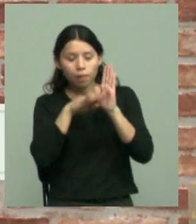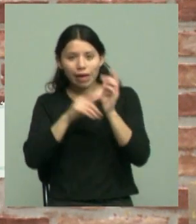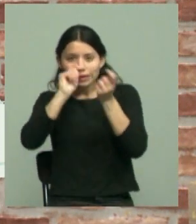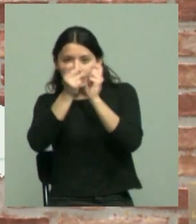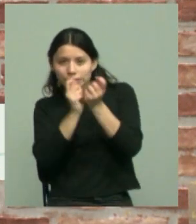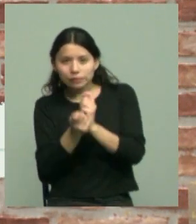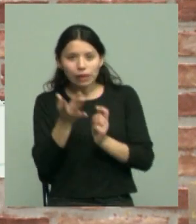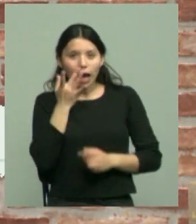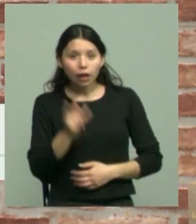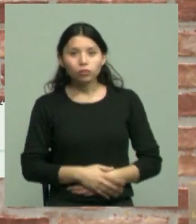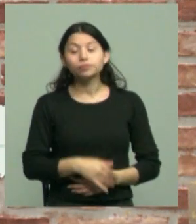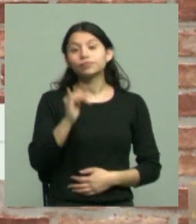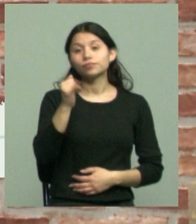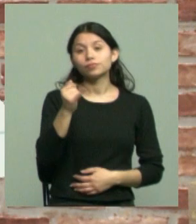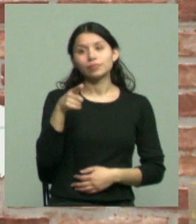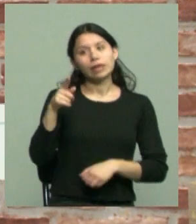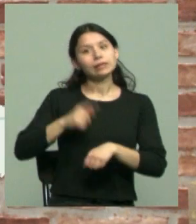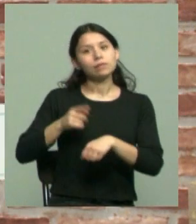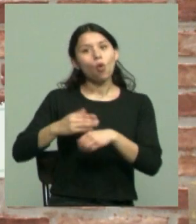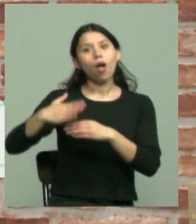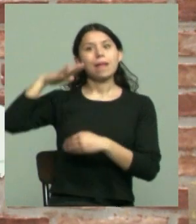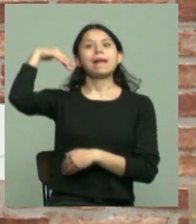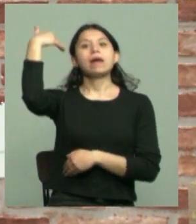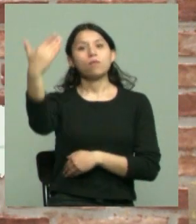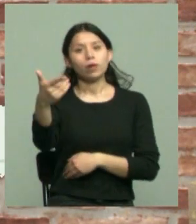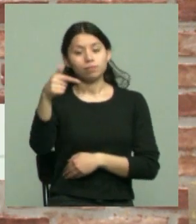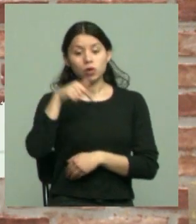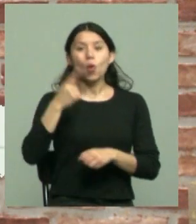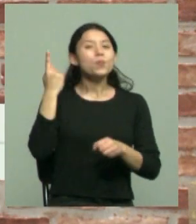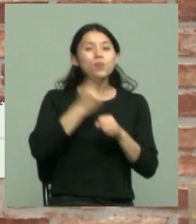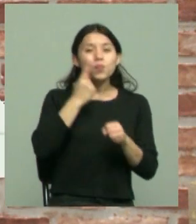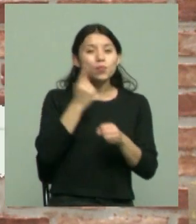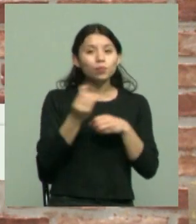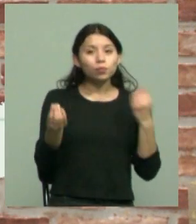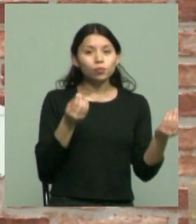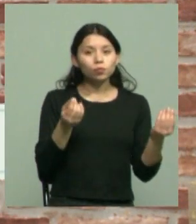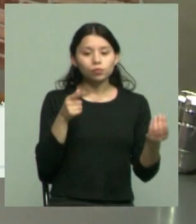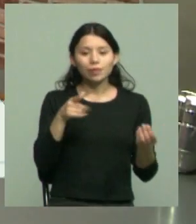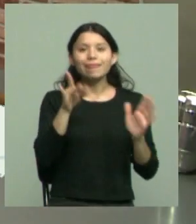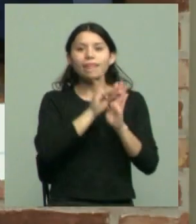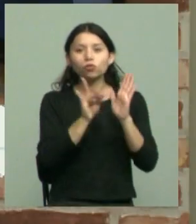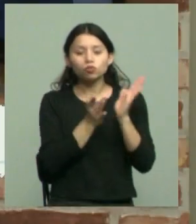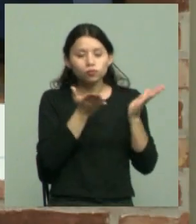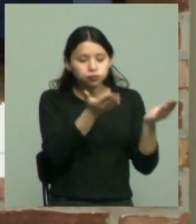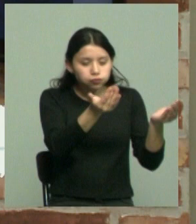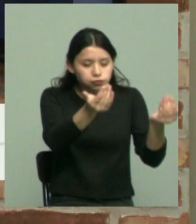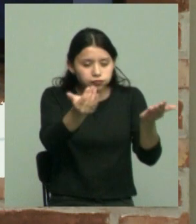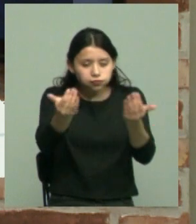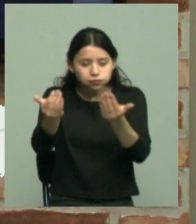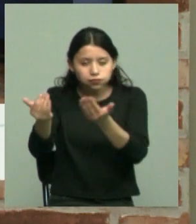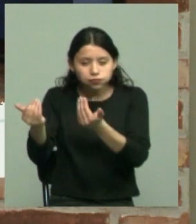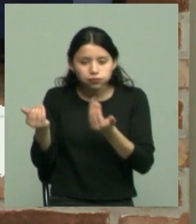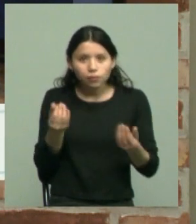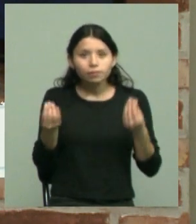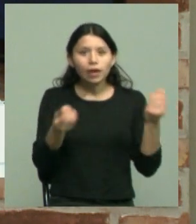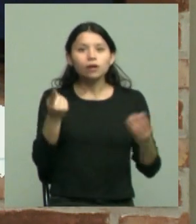es a largo plazo. Primero, las medidas que se van a ir adoptando son conocer todos los datos que se vayan recabando